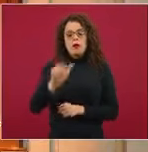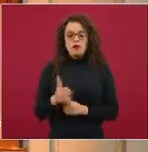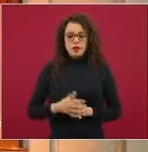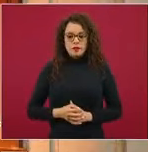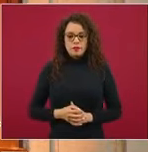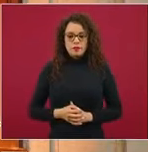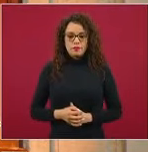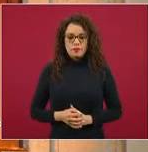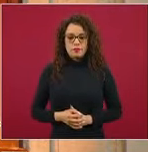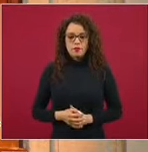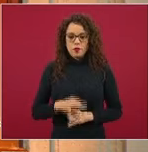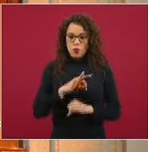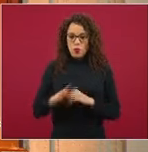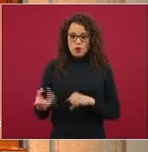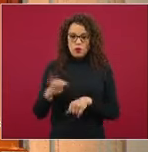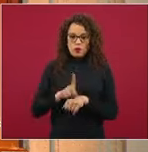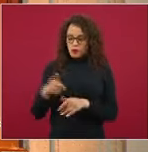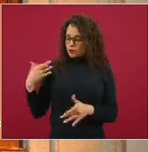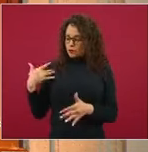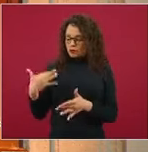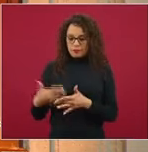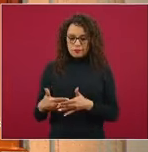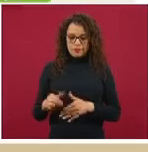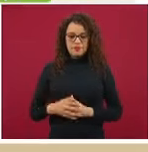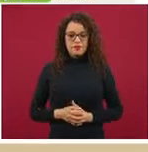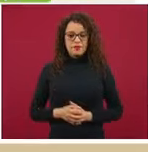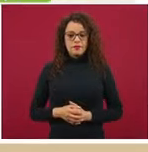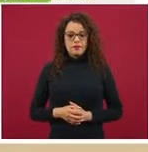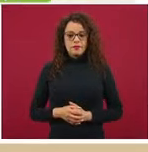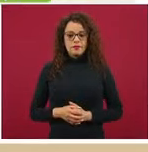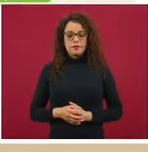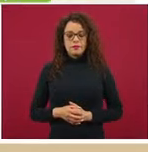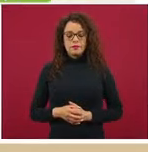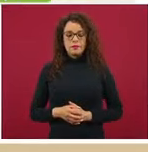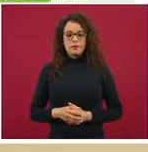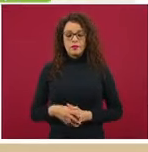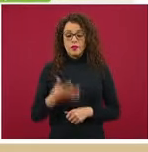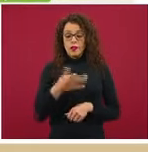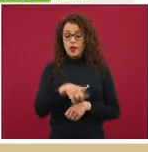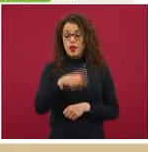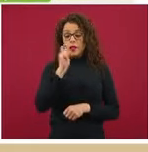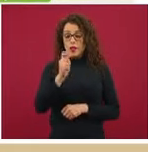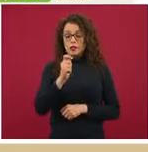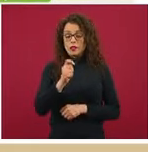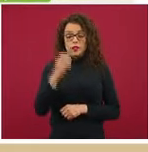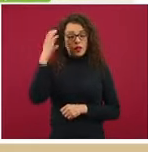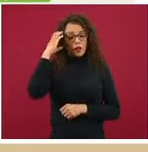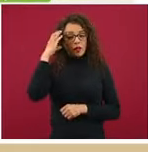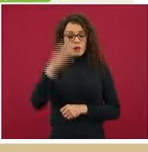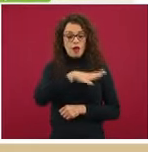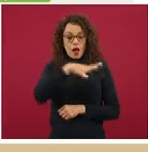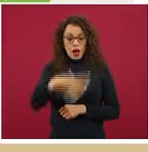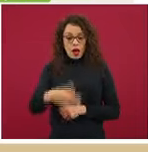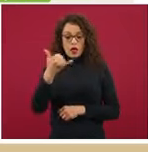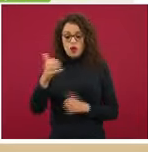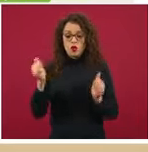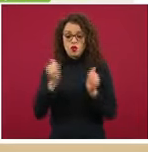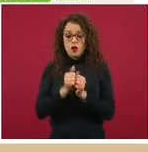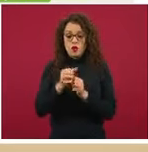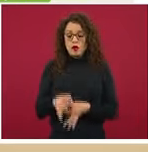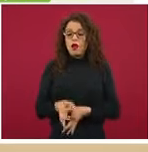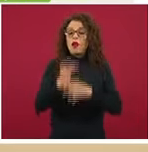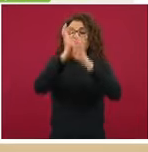comportamiento en los últimos días. Para efectos de la ocupación tanto de camas general como con ventilador a nivel nacional,